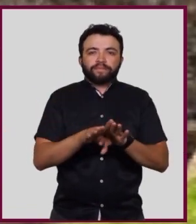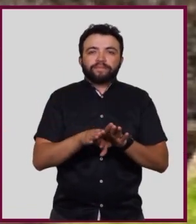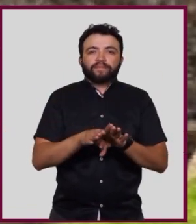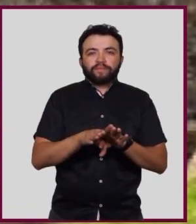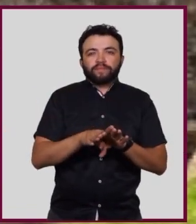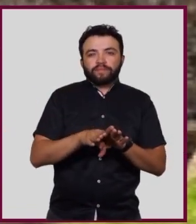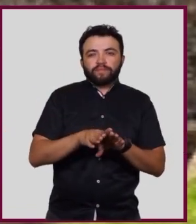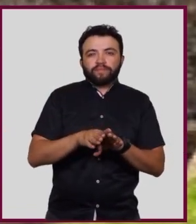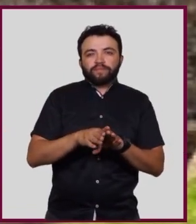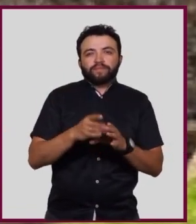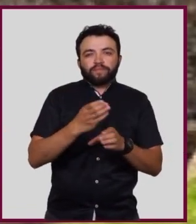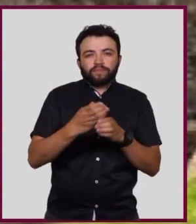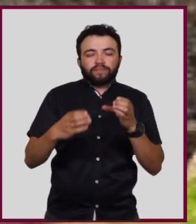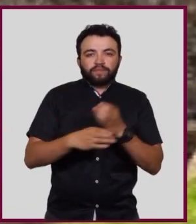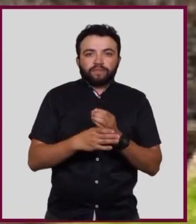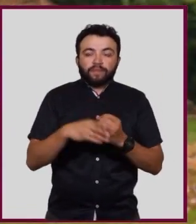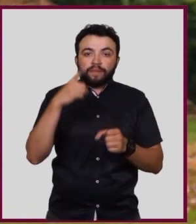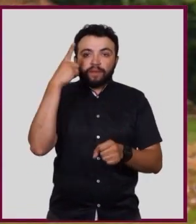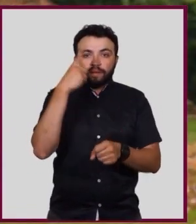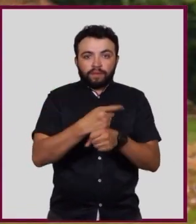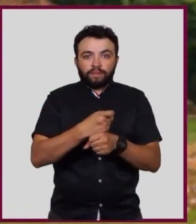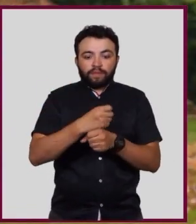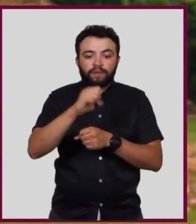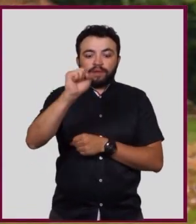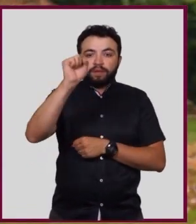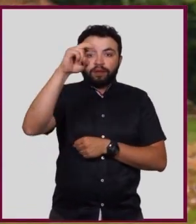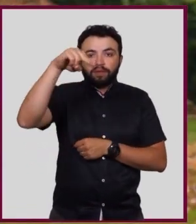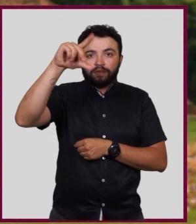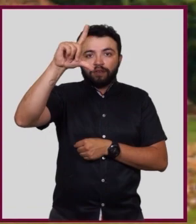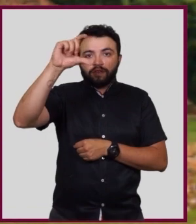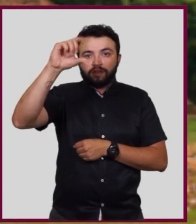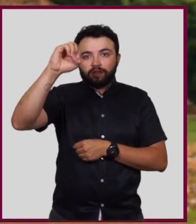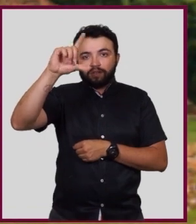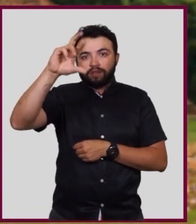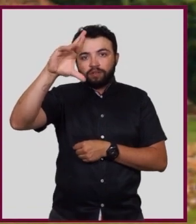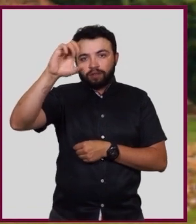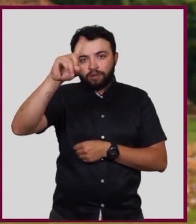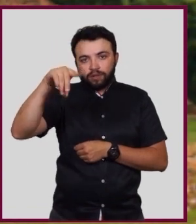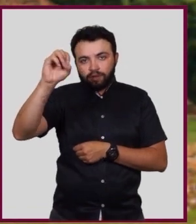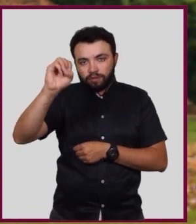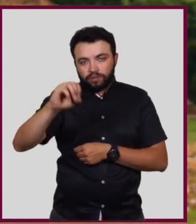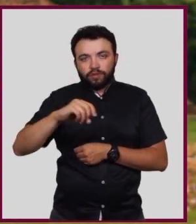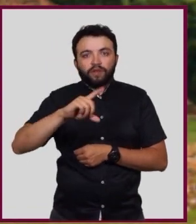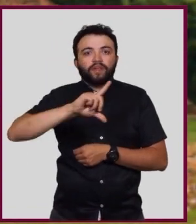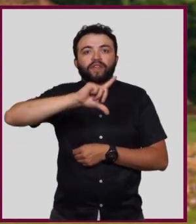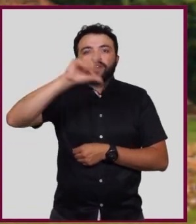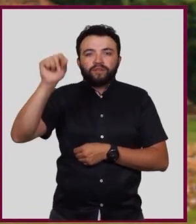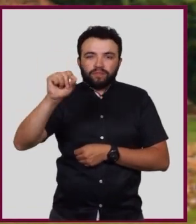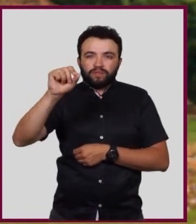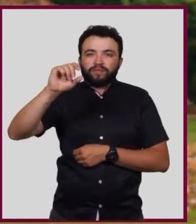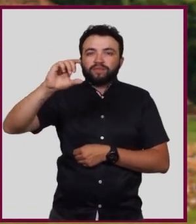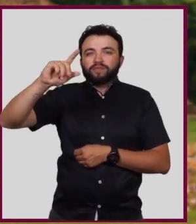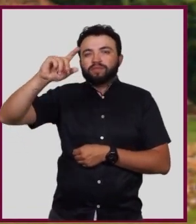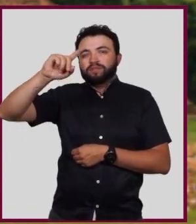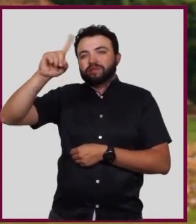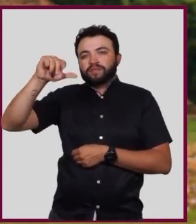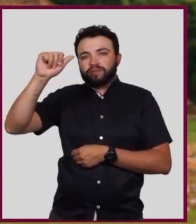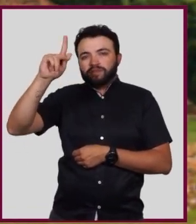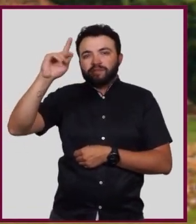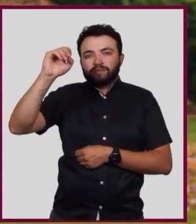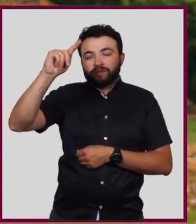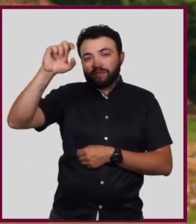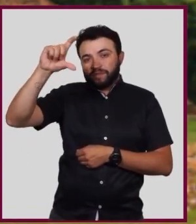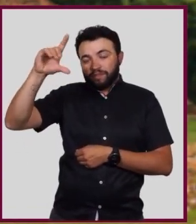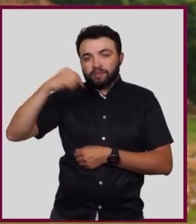olmecas. Primero San Lorenzo, luego La Venta y luego más tarde Teresapotes. Yo creo que